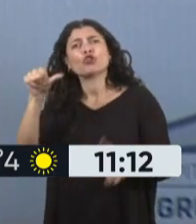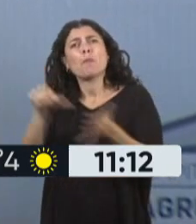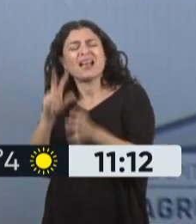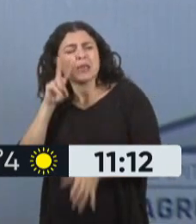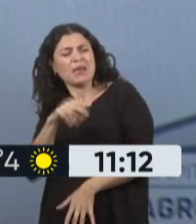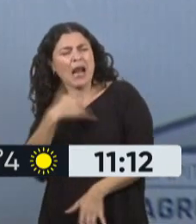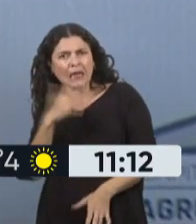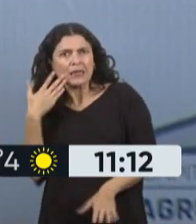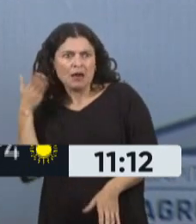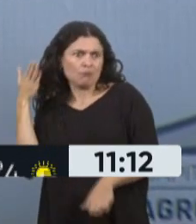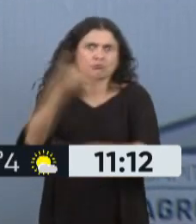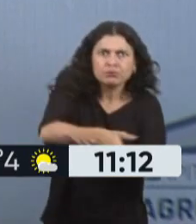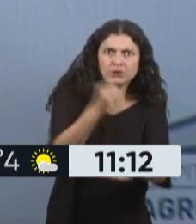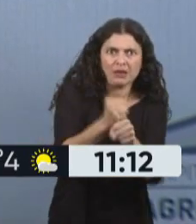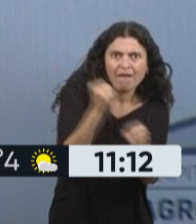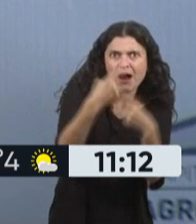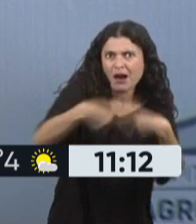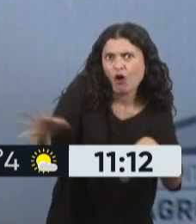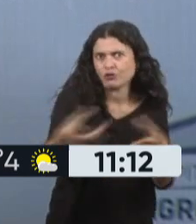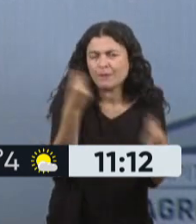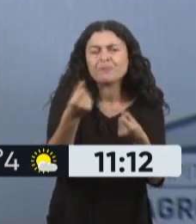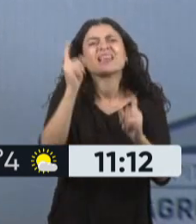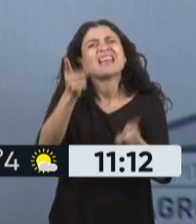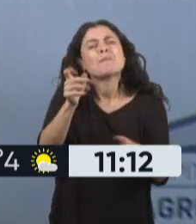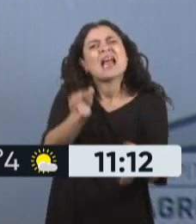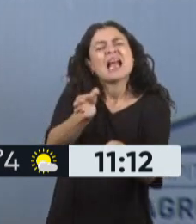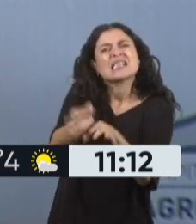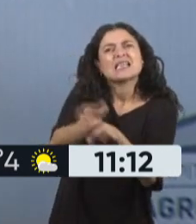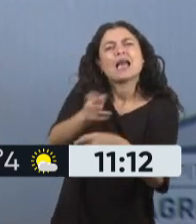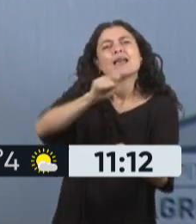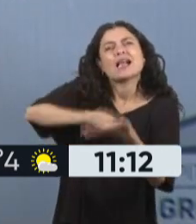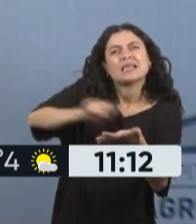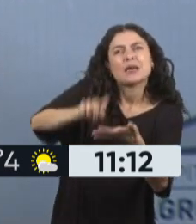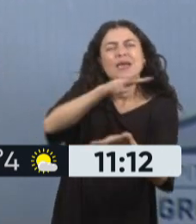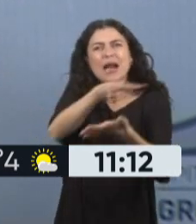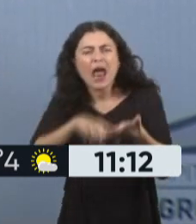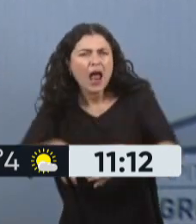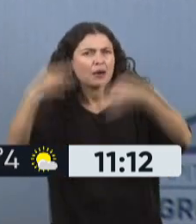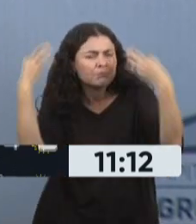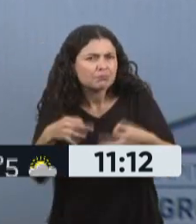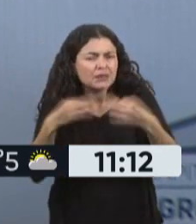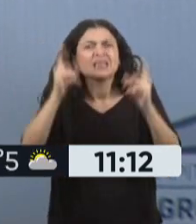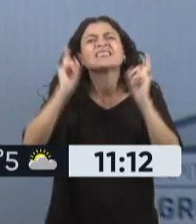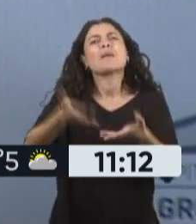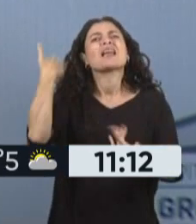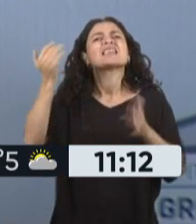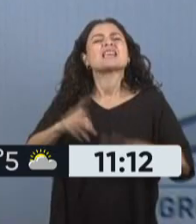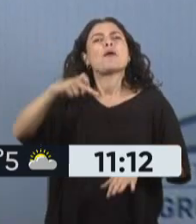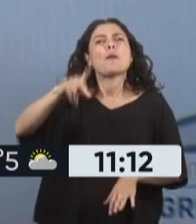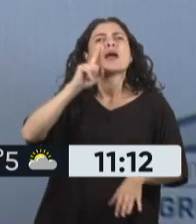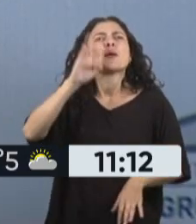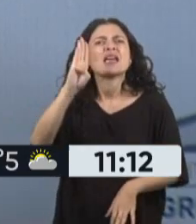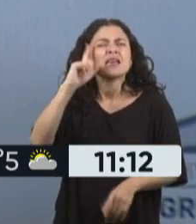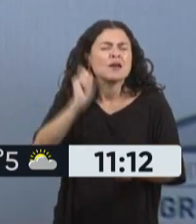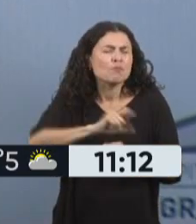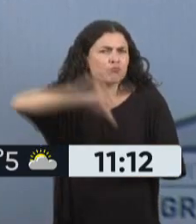tierra, cuando fuimos los primeros en erradicar el analfabetismo, cuando teníamos un Producto Bruto Interno Total superior a Brasil, México, Paraguay